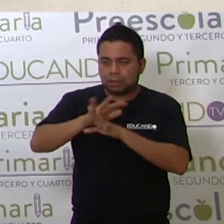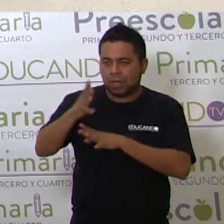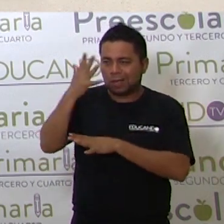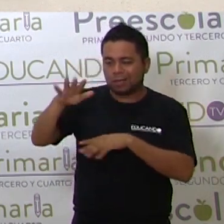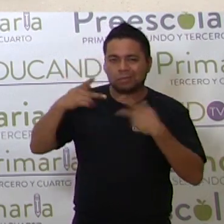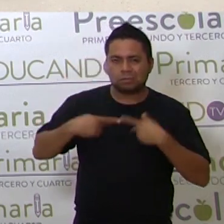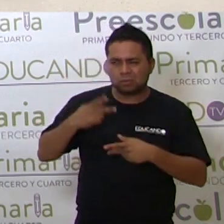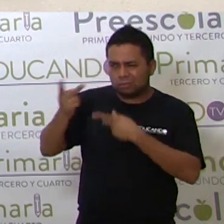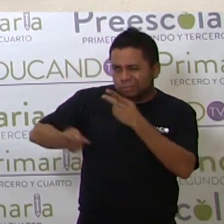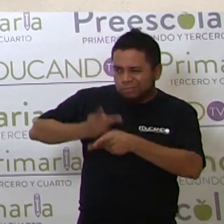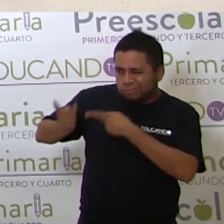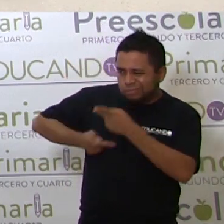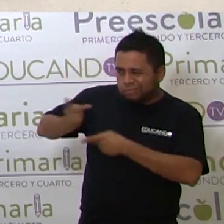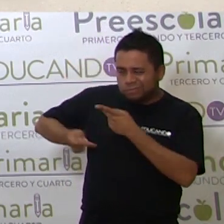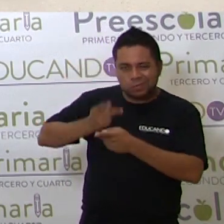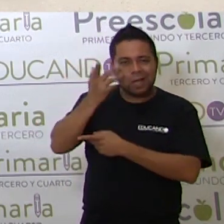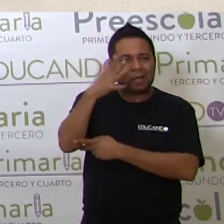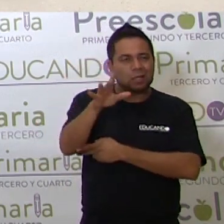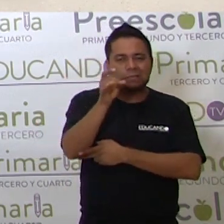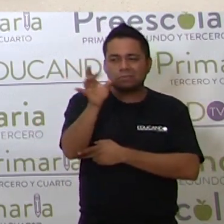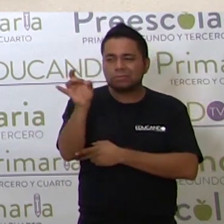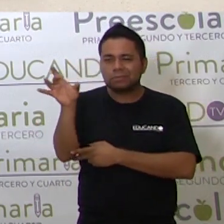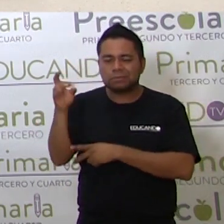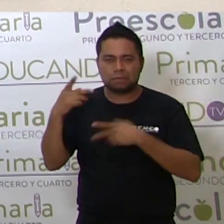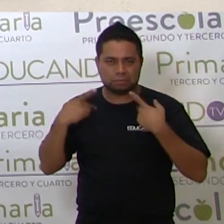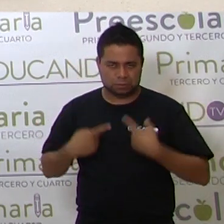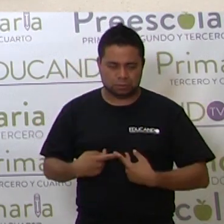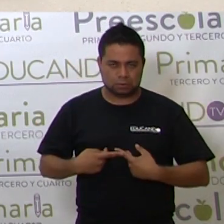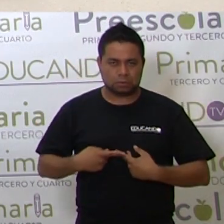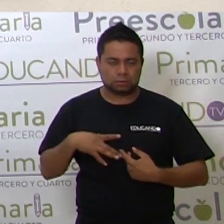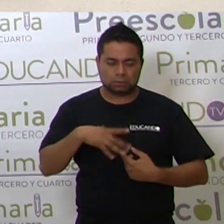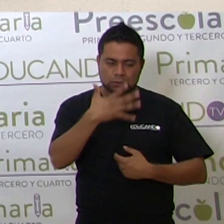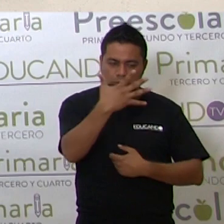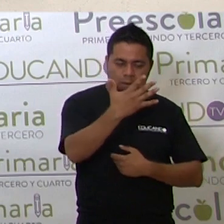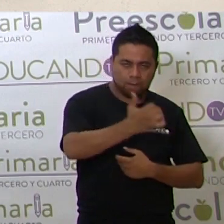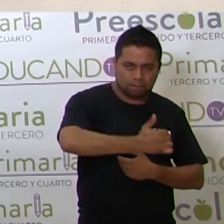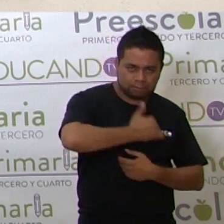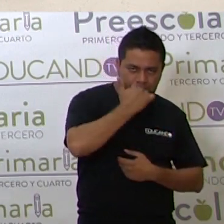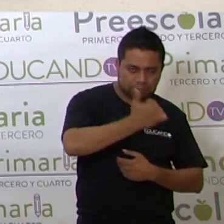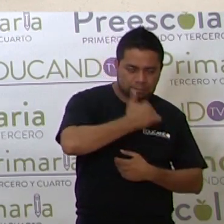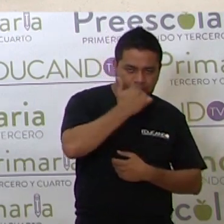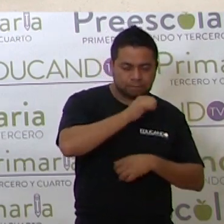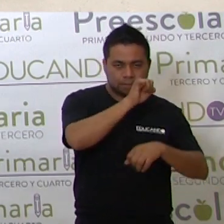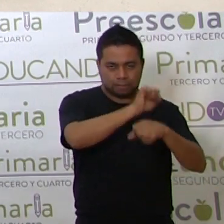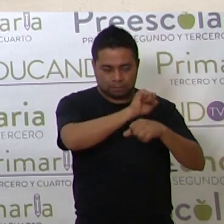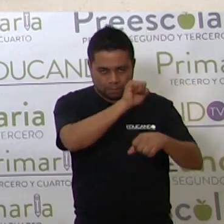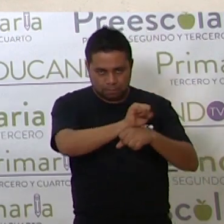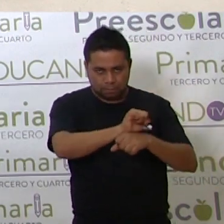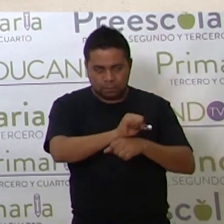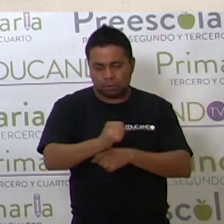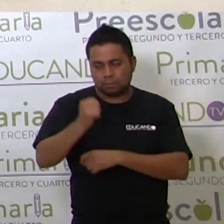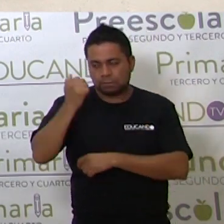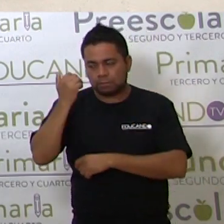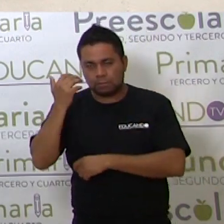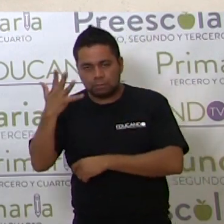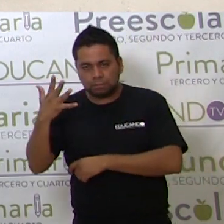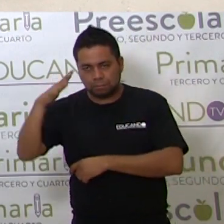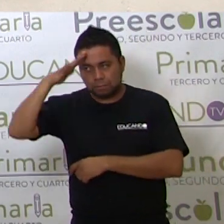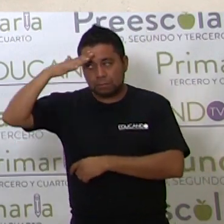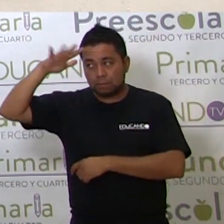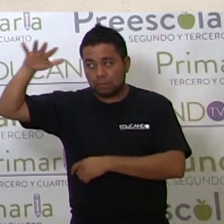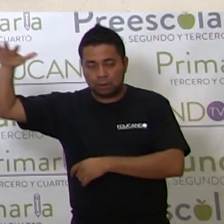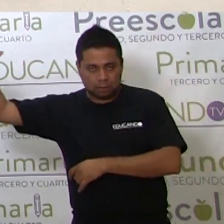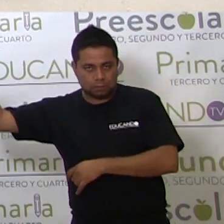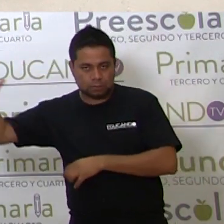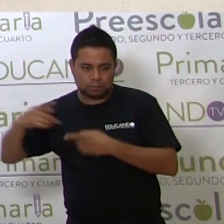personas fueron 5 estudiantes de secundaria y 5 adultos